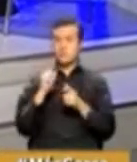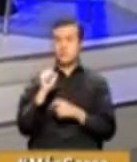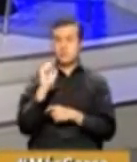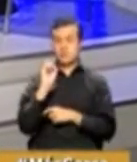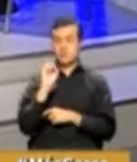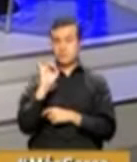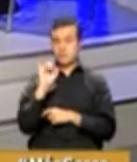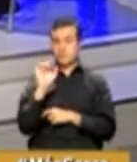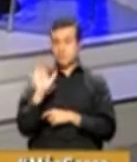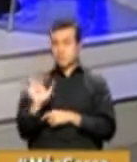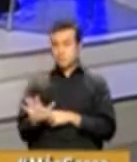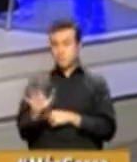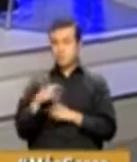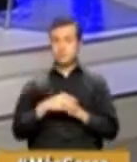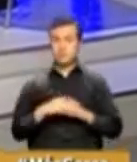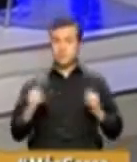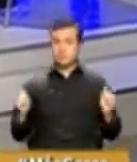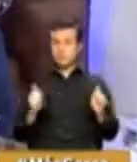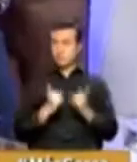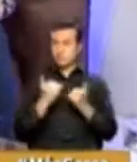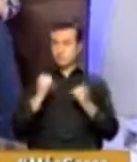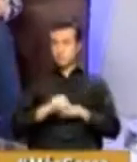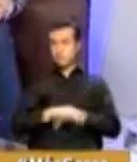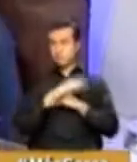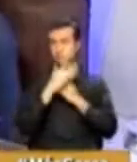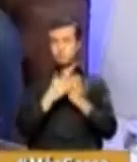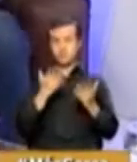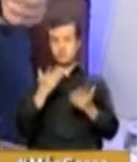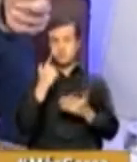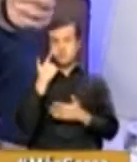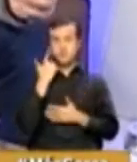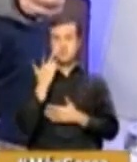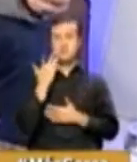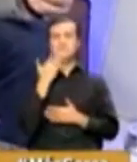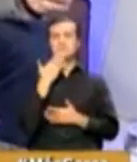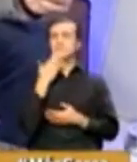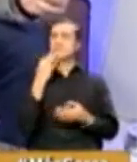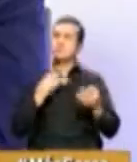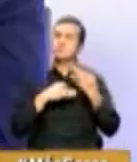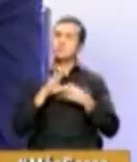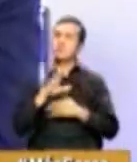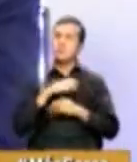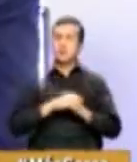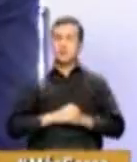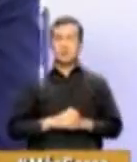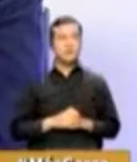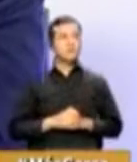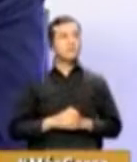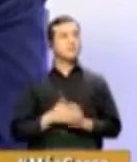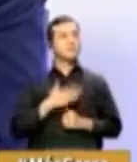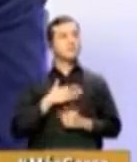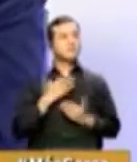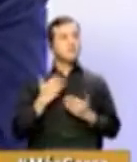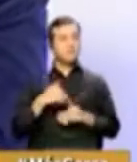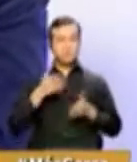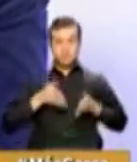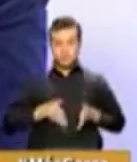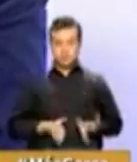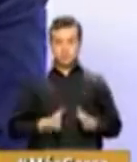Sofía, que nos acompaña esta mañana en el estudio. Sofía, ¿cuál fue tu caso? Yo cuando